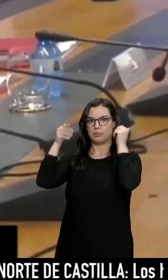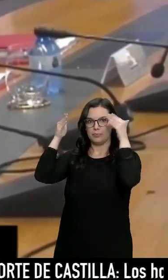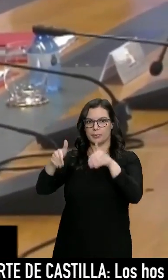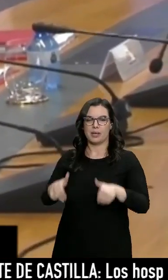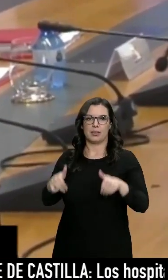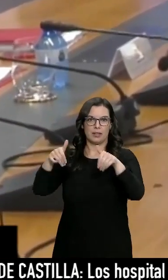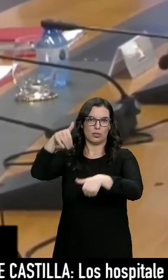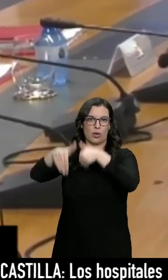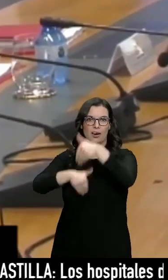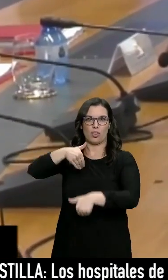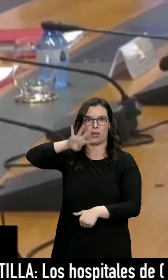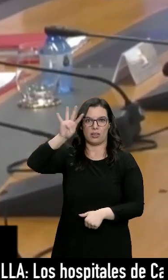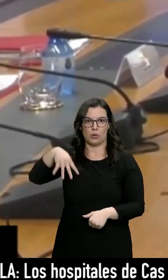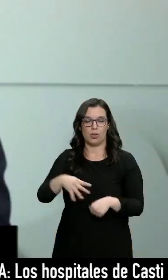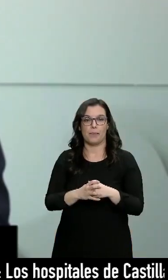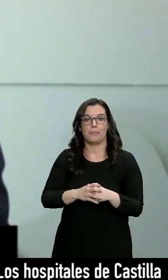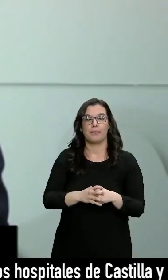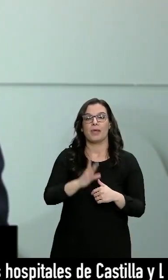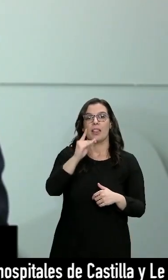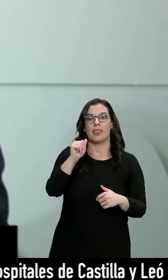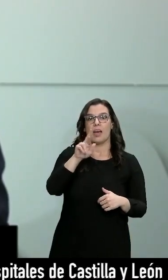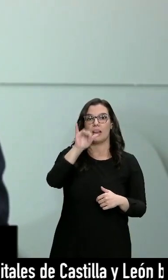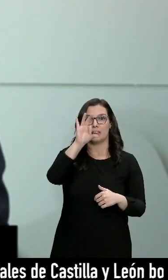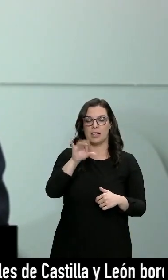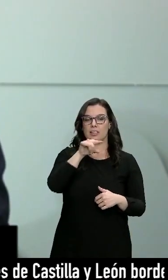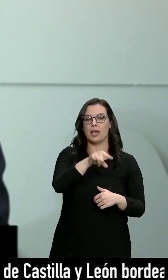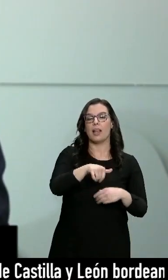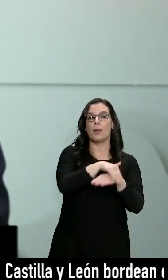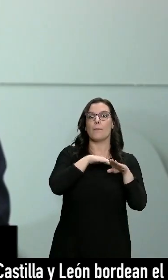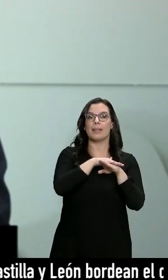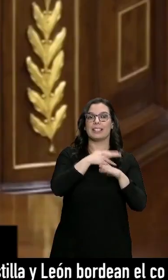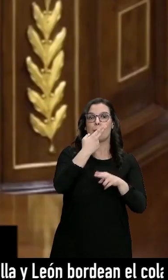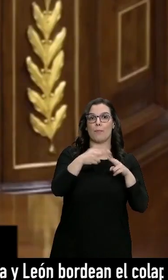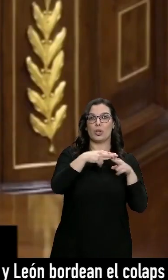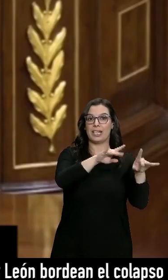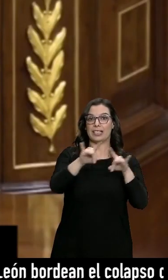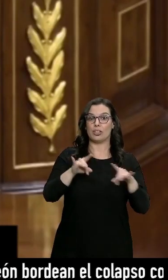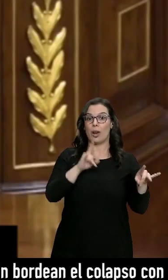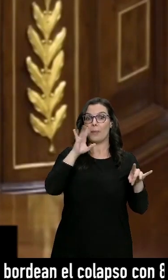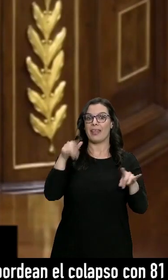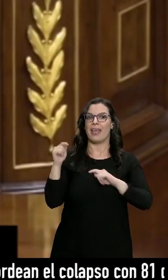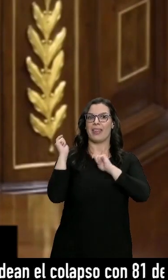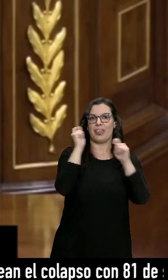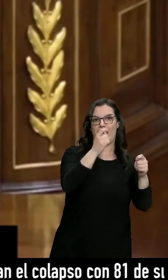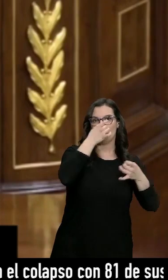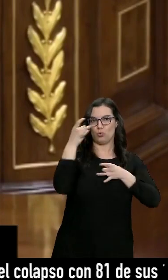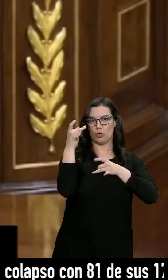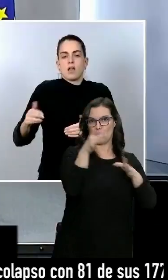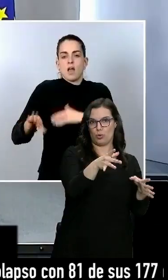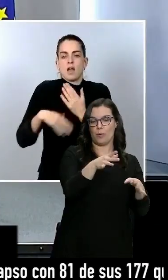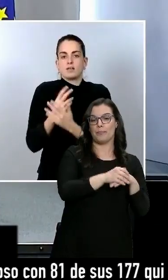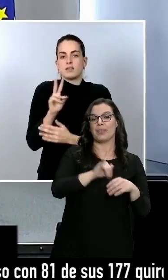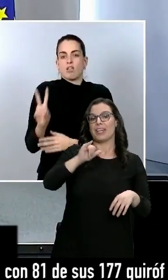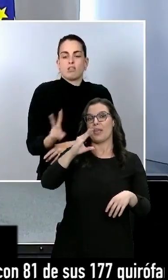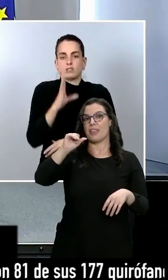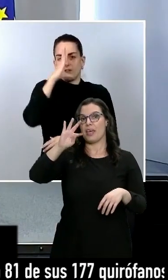en las elecciones catalanas. Carolina Darias, la actual ministra de Política Territorial, parece ser la mejor situada para sustituirle y Miquel